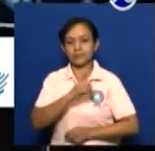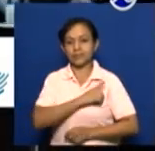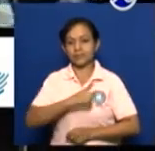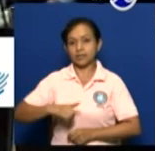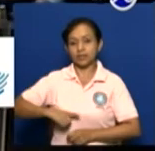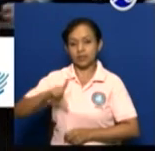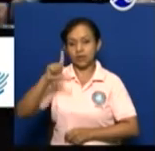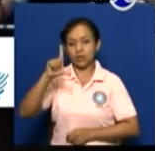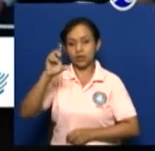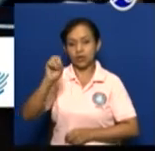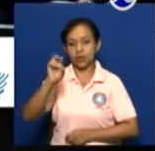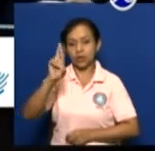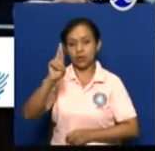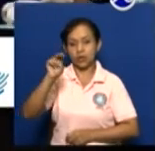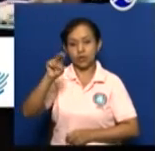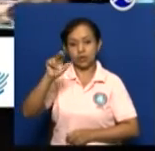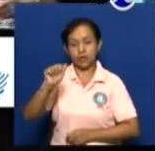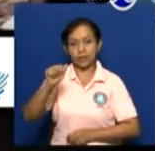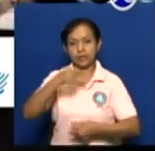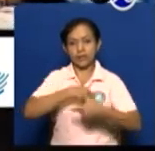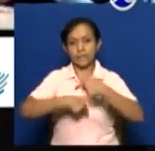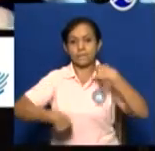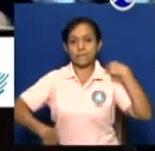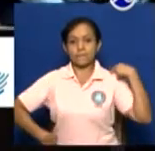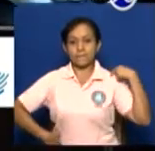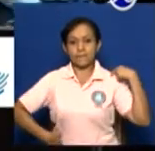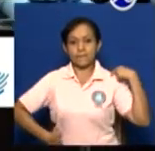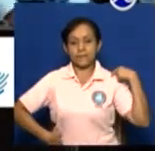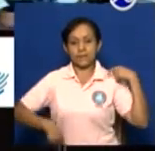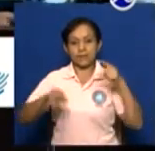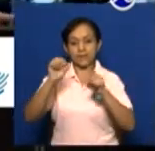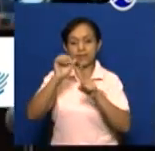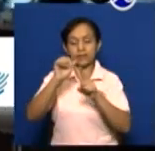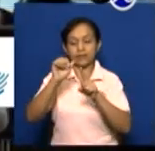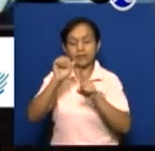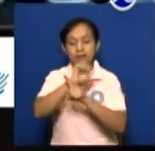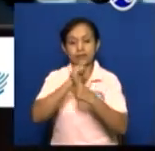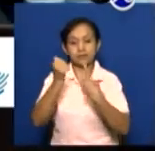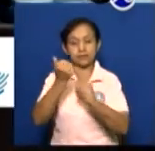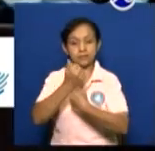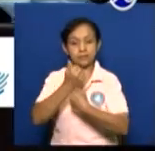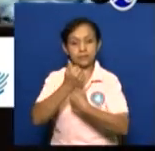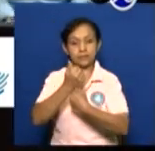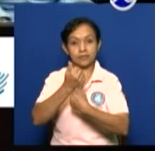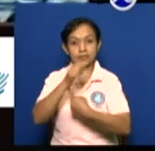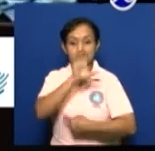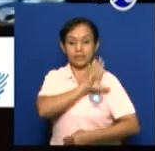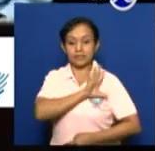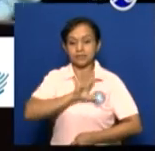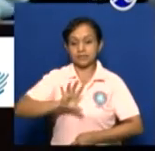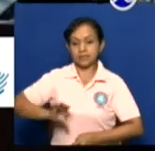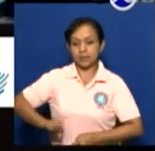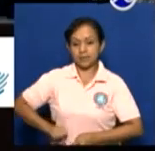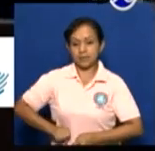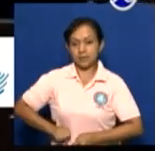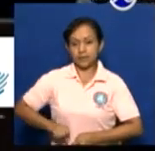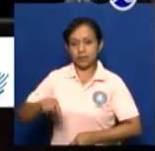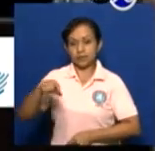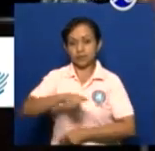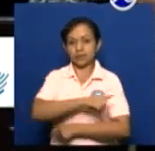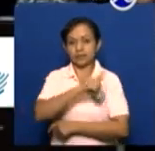Lorena Peña Mendoza, presidenta de la Asamblea Legislativa de El Salvador, que nos acompaña